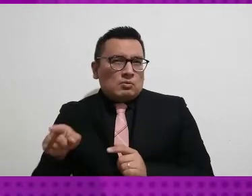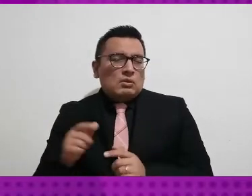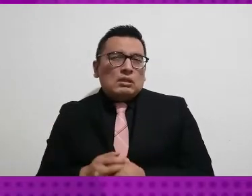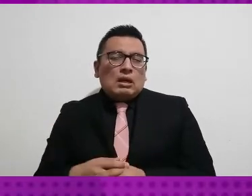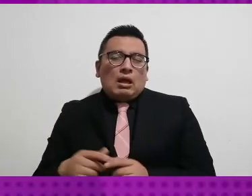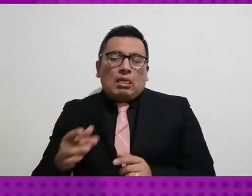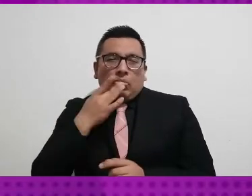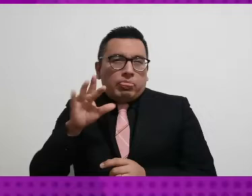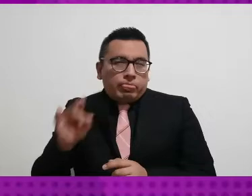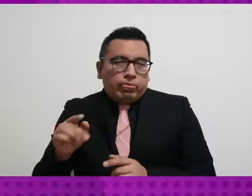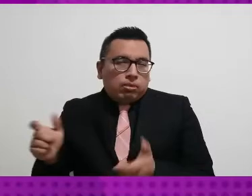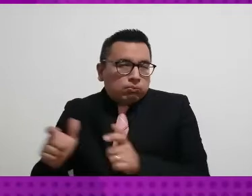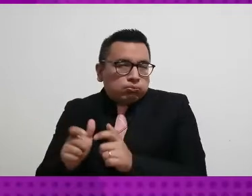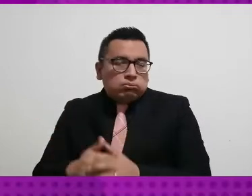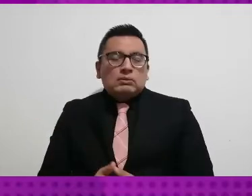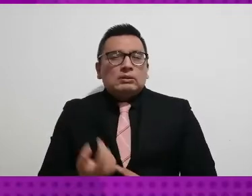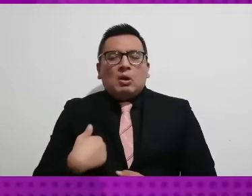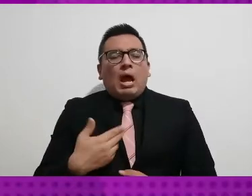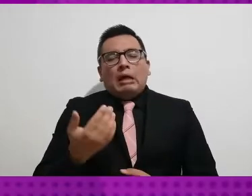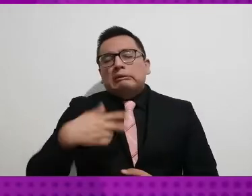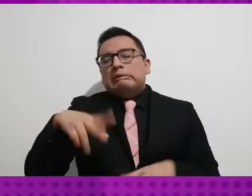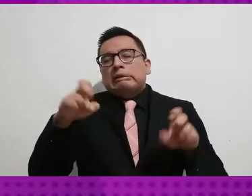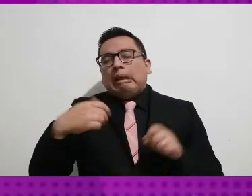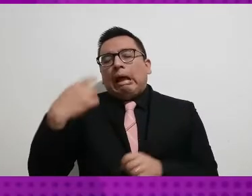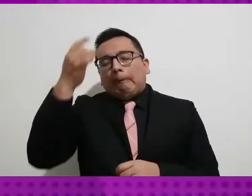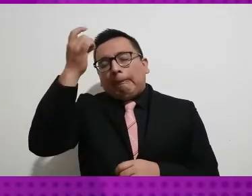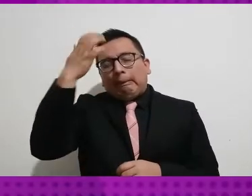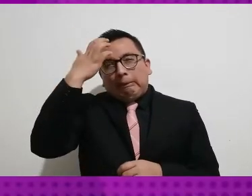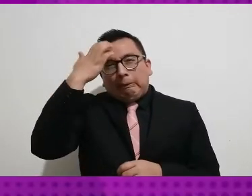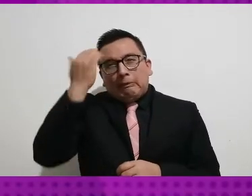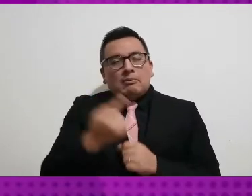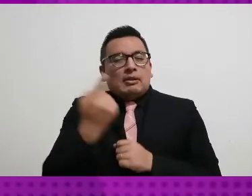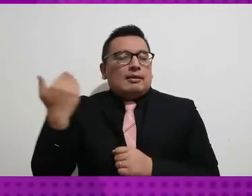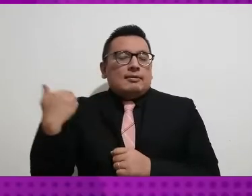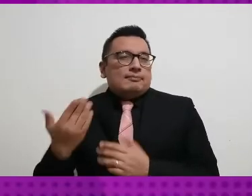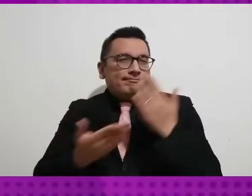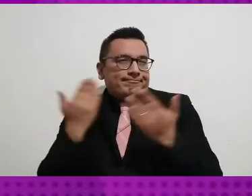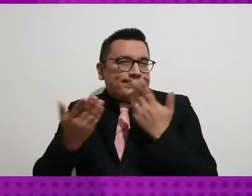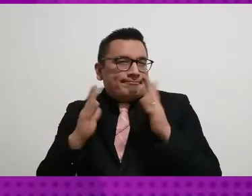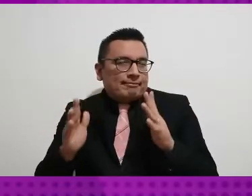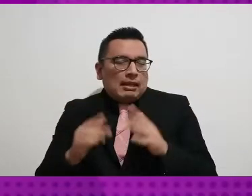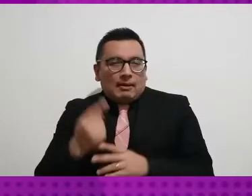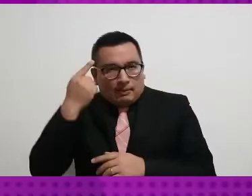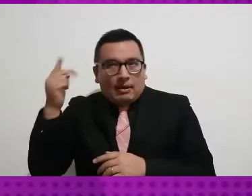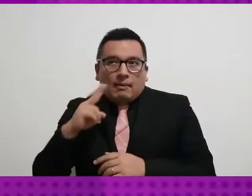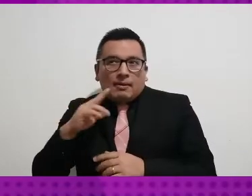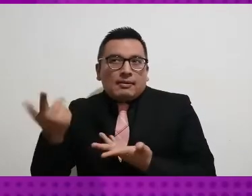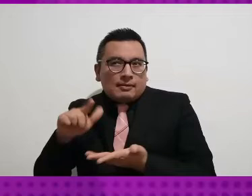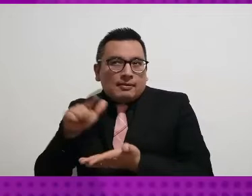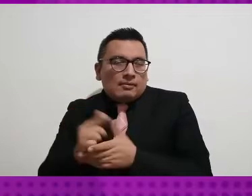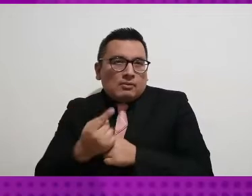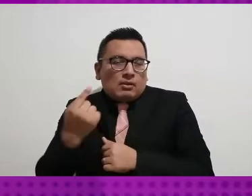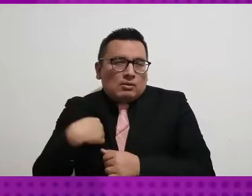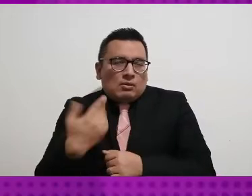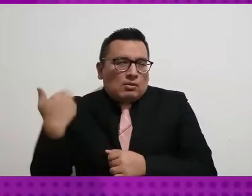minoritarios históricamente discriminados. Y dije, aquí soy. Es un tema que ya había trabajado, que ya había yo estudiado desde la perspectiva legislativa, porque pues, también